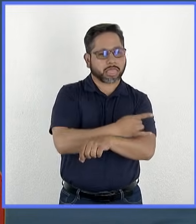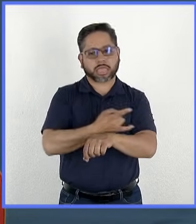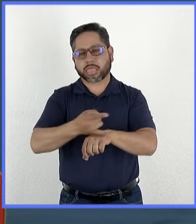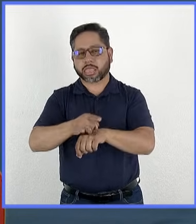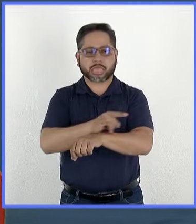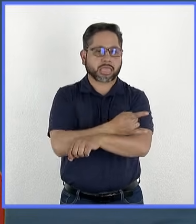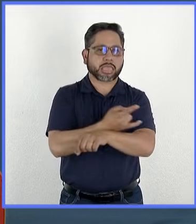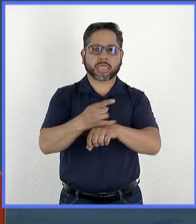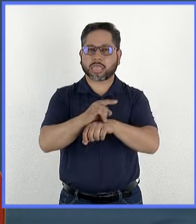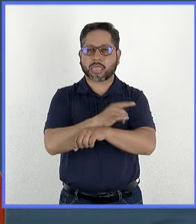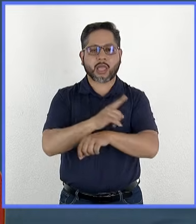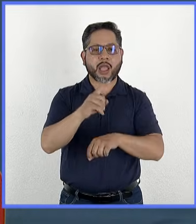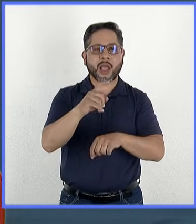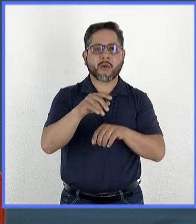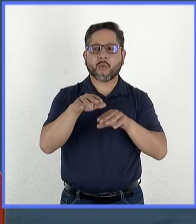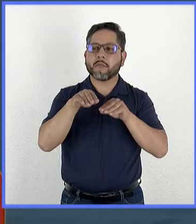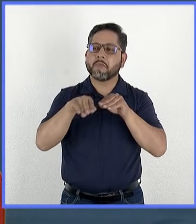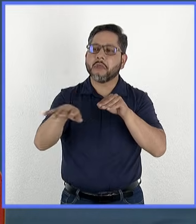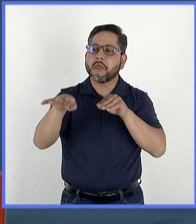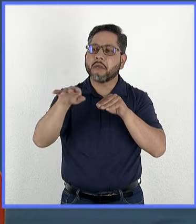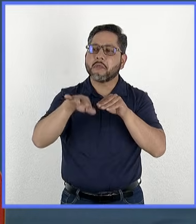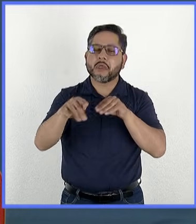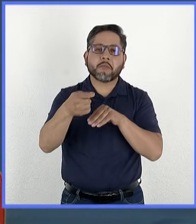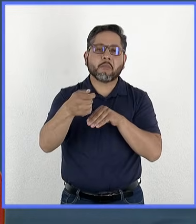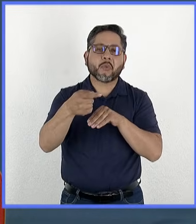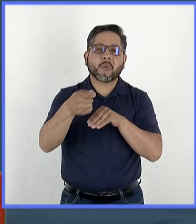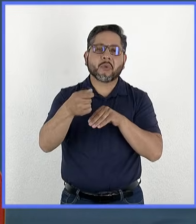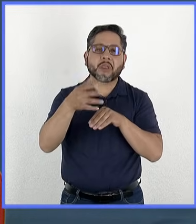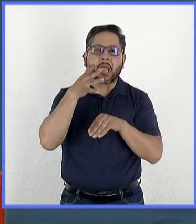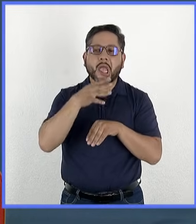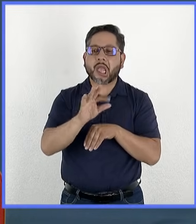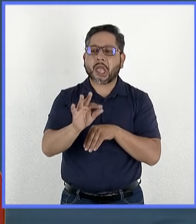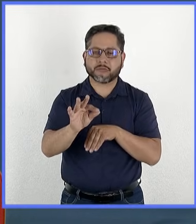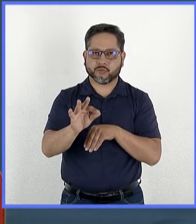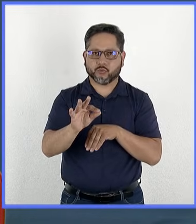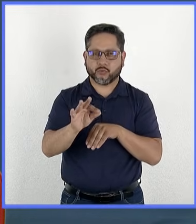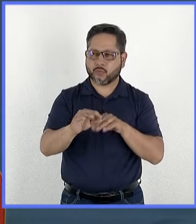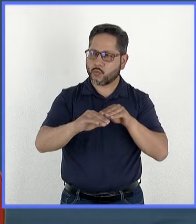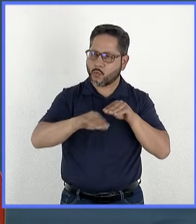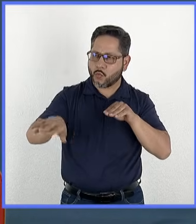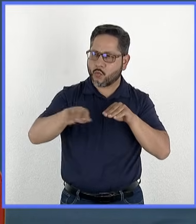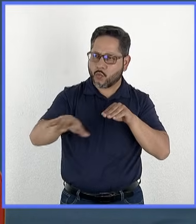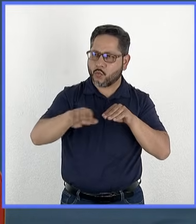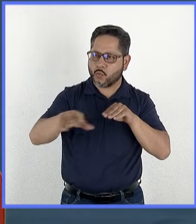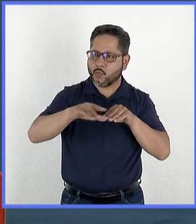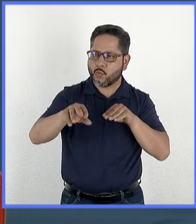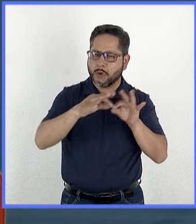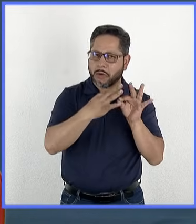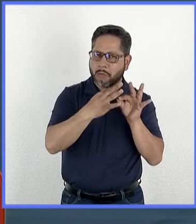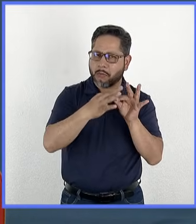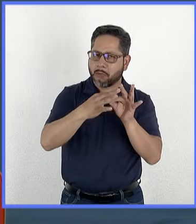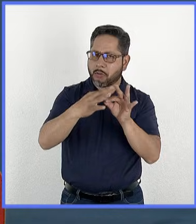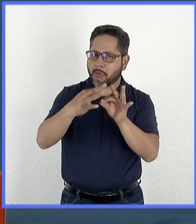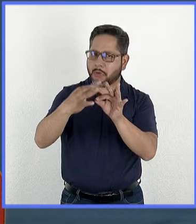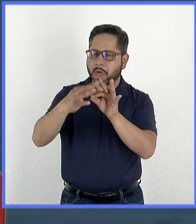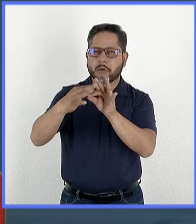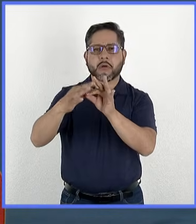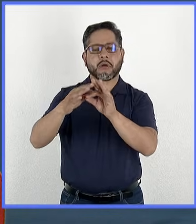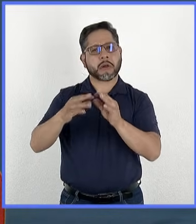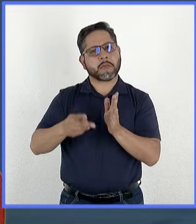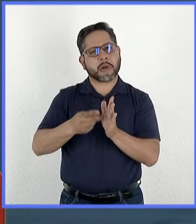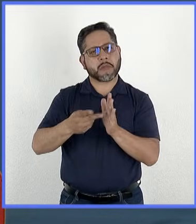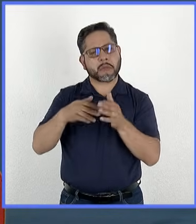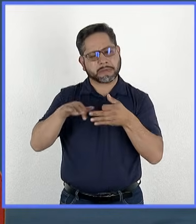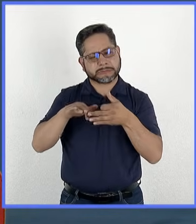puedan poner en peligro la integridad de la tubería? Entonces, desde el punto de vista de